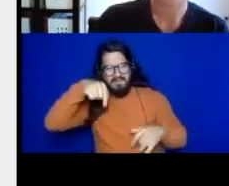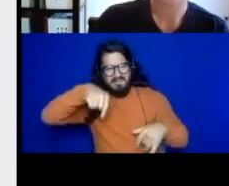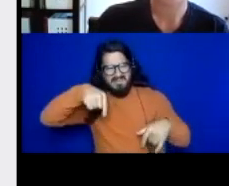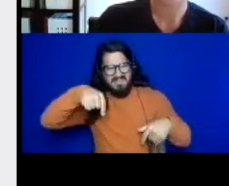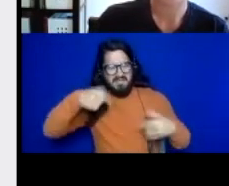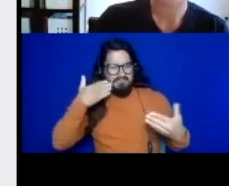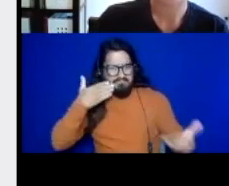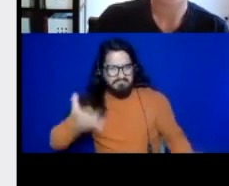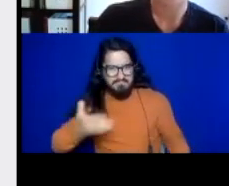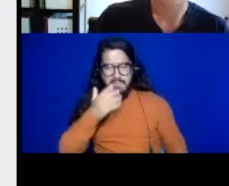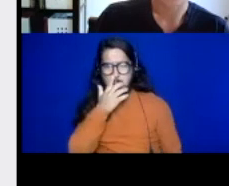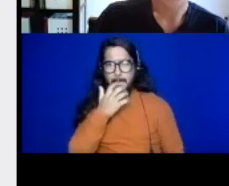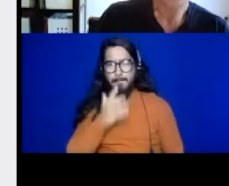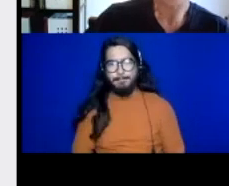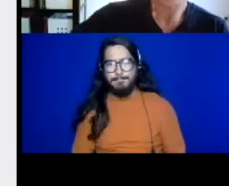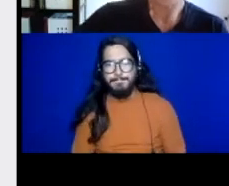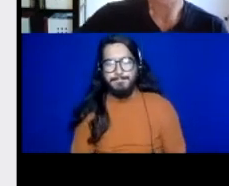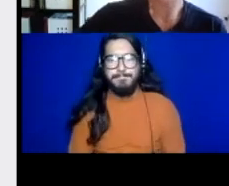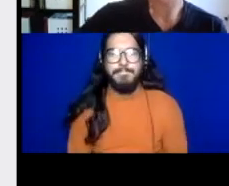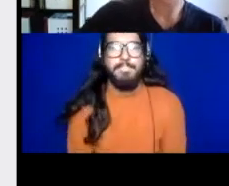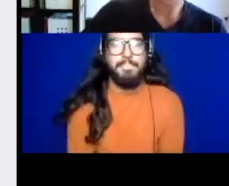razón u otra.